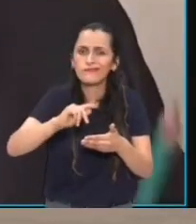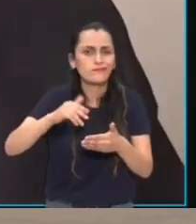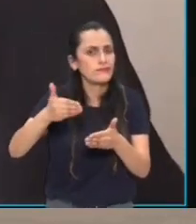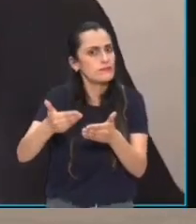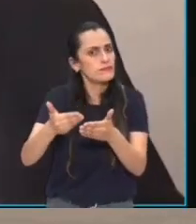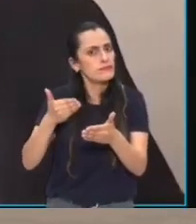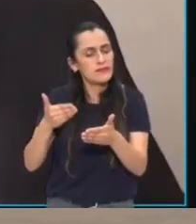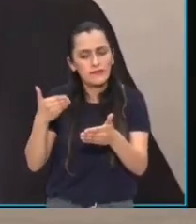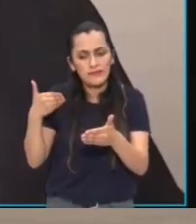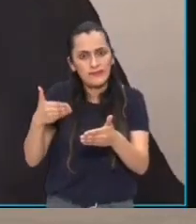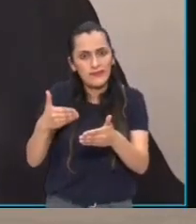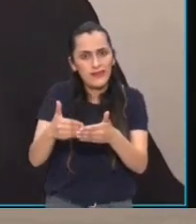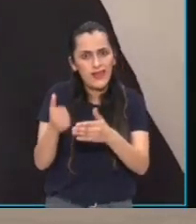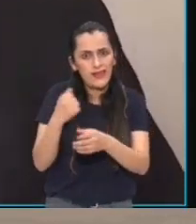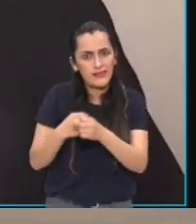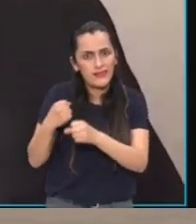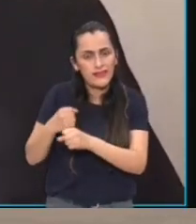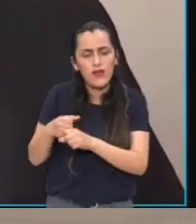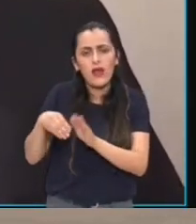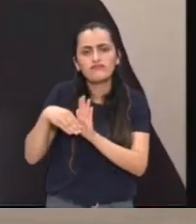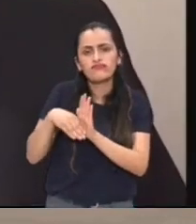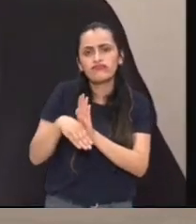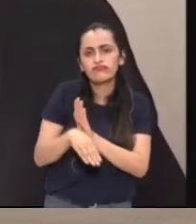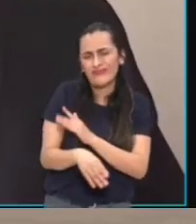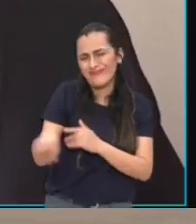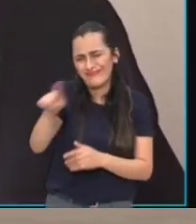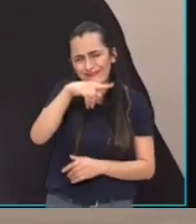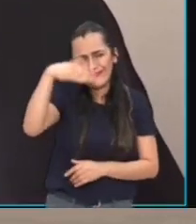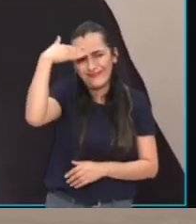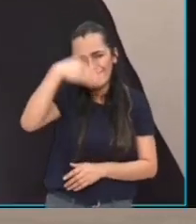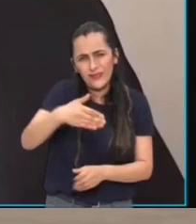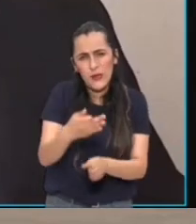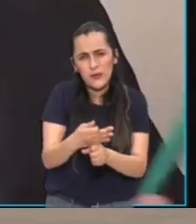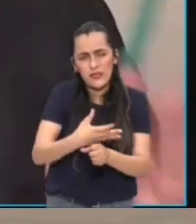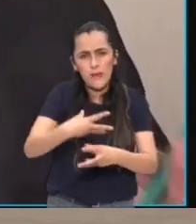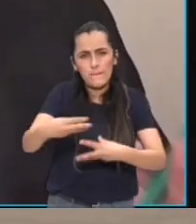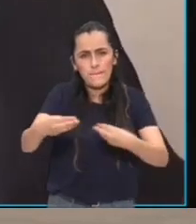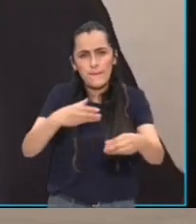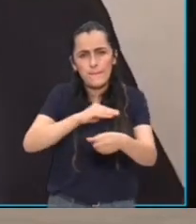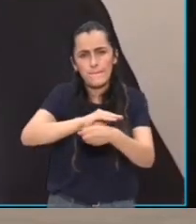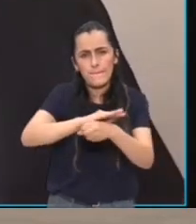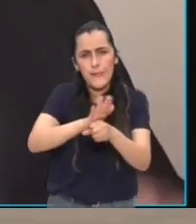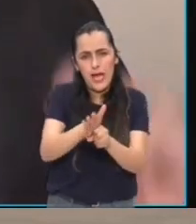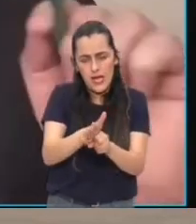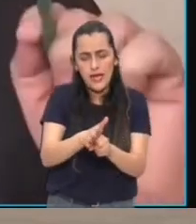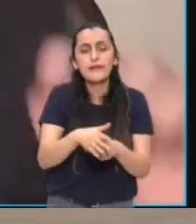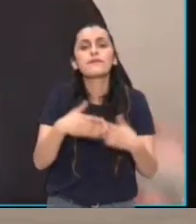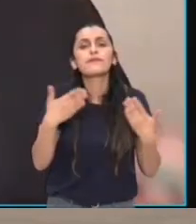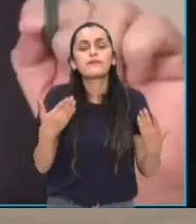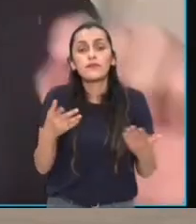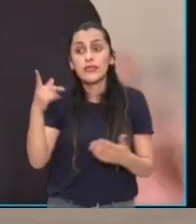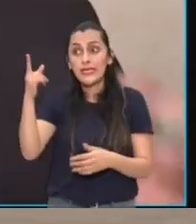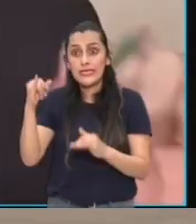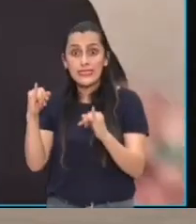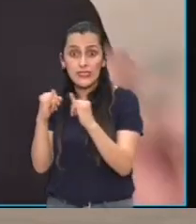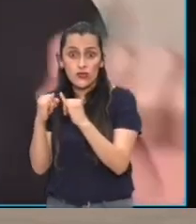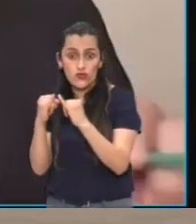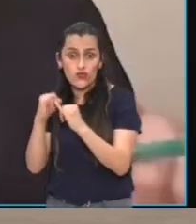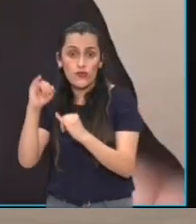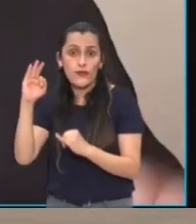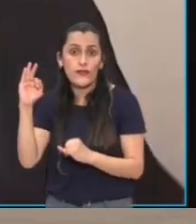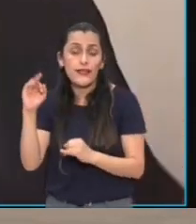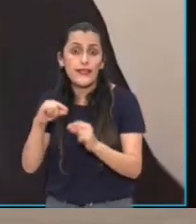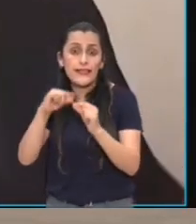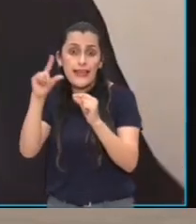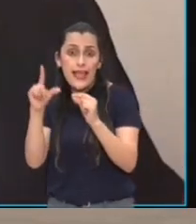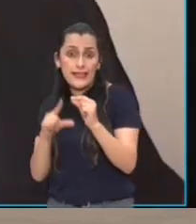en una pandemia respiratoria, todos la sabemos, la del COVID-19. El Instituto Nacional de Enfermedades Respiratorias, un instituto